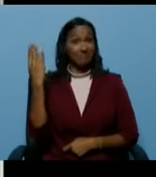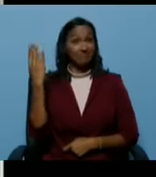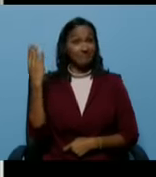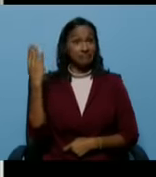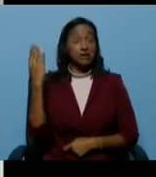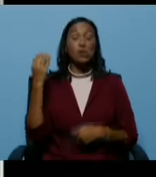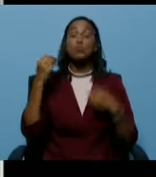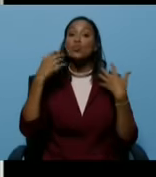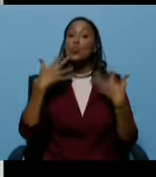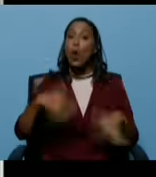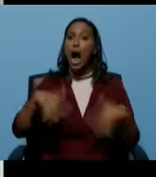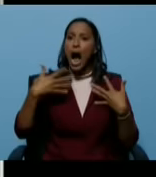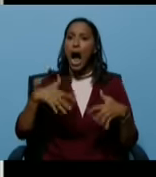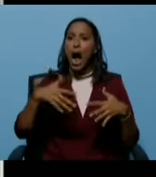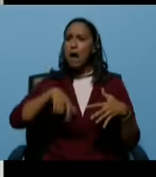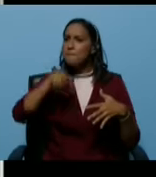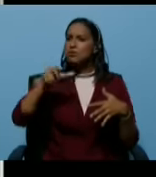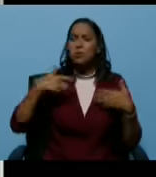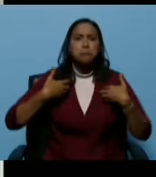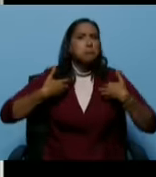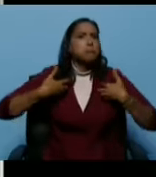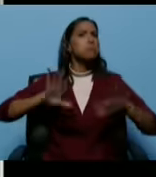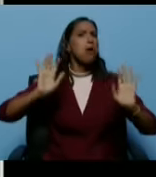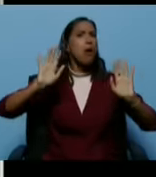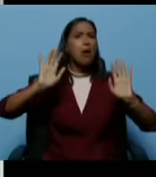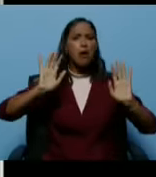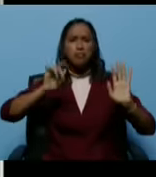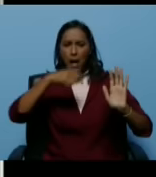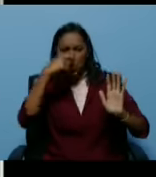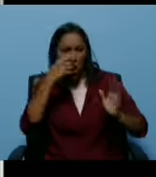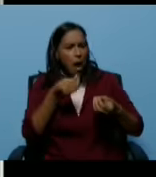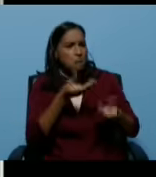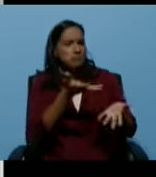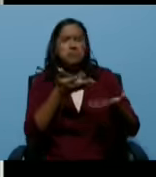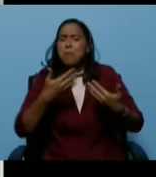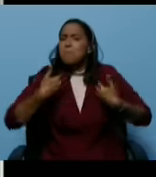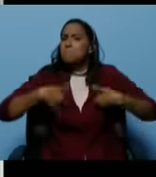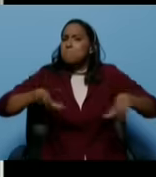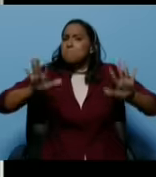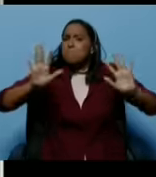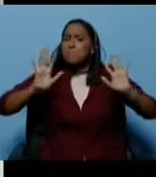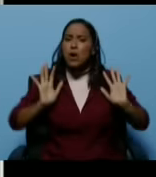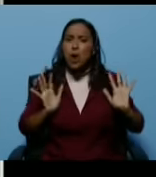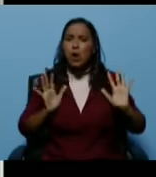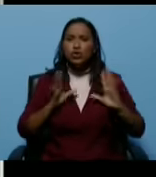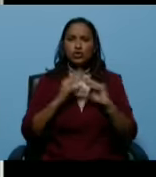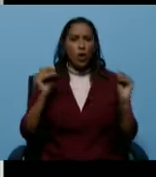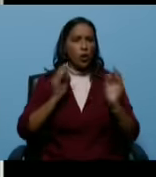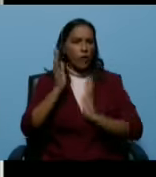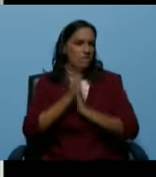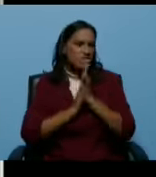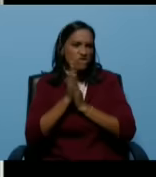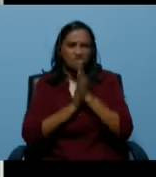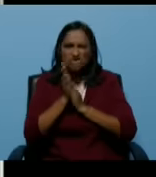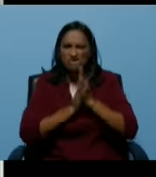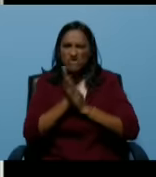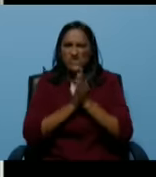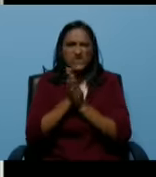Increíble lo que no les importa a esta gente, todo con el afán